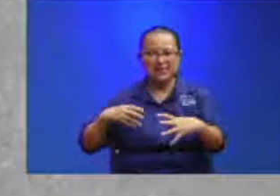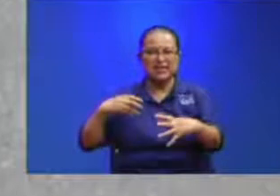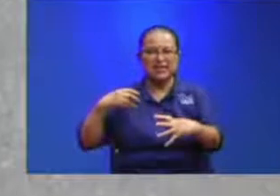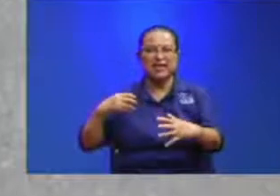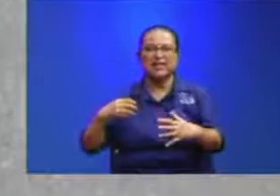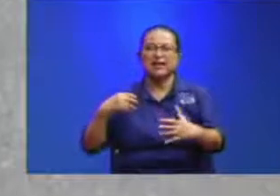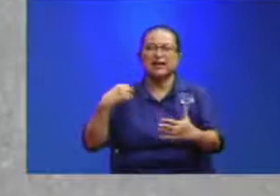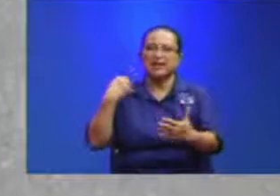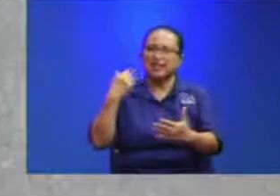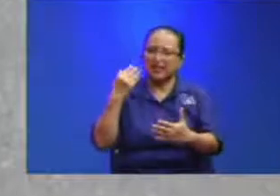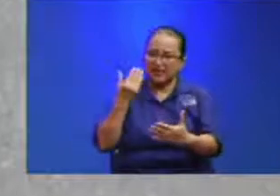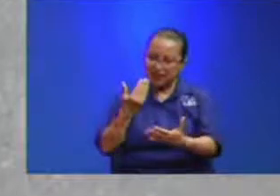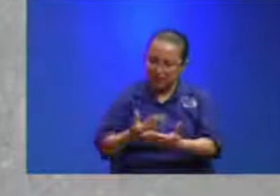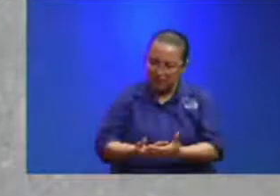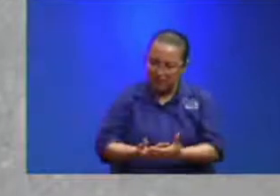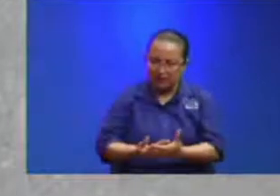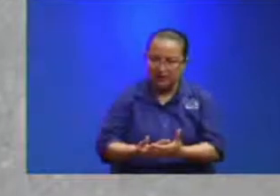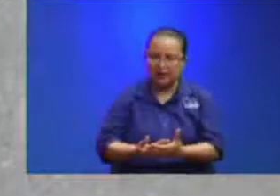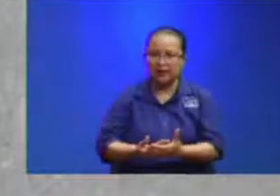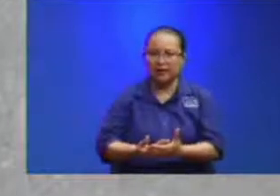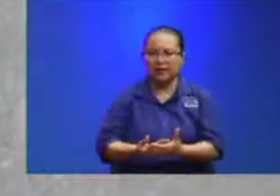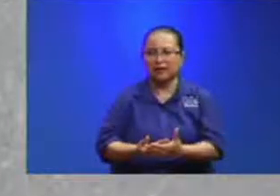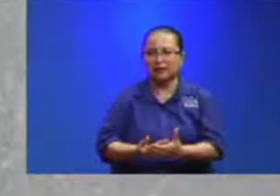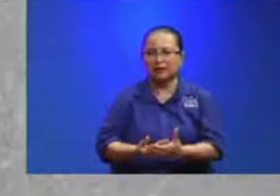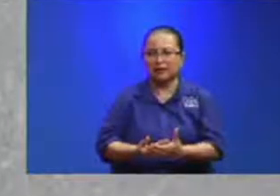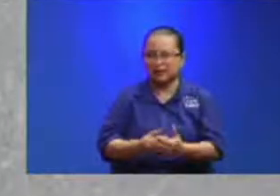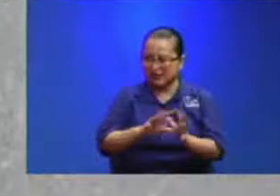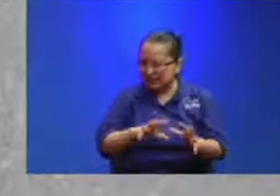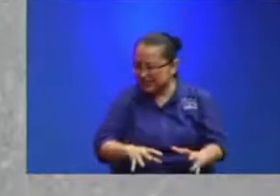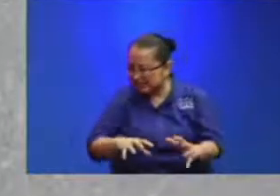de la senda de mi pueblo